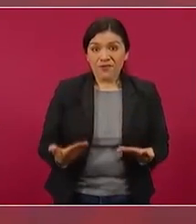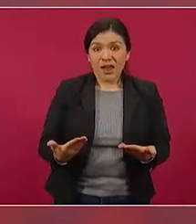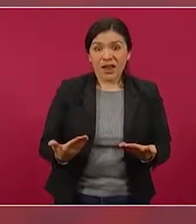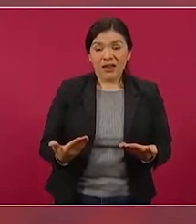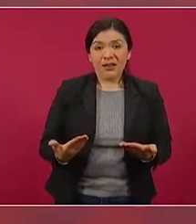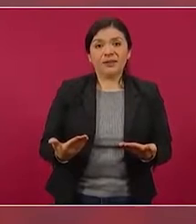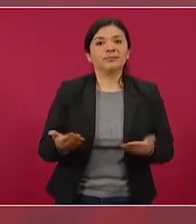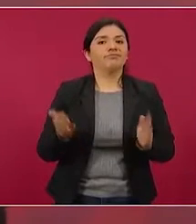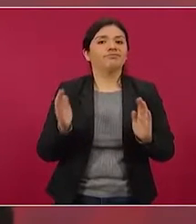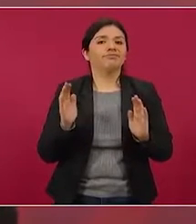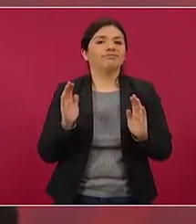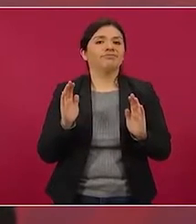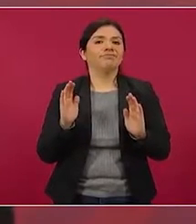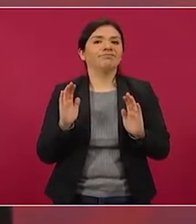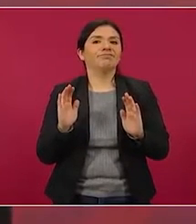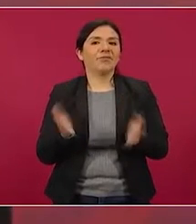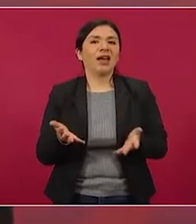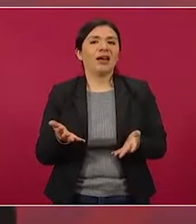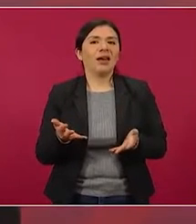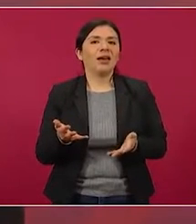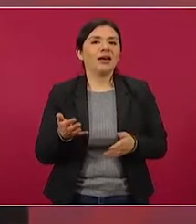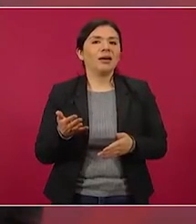se ha dado por